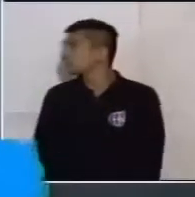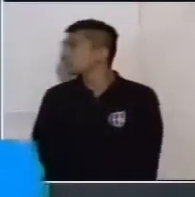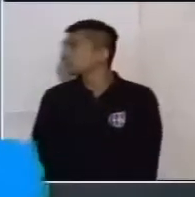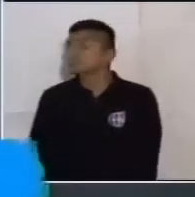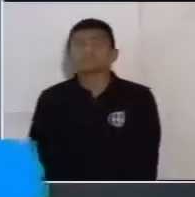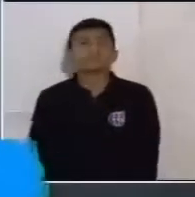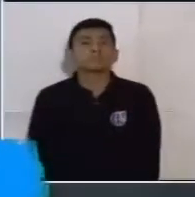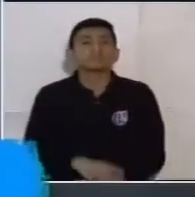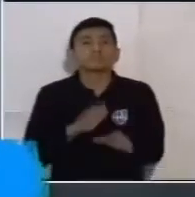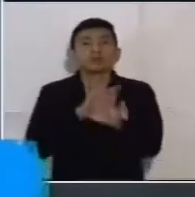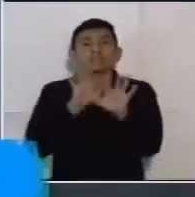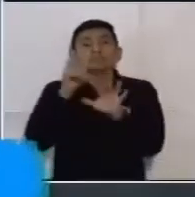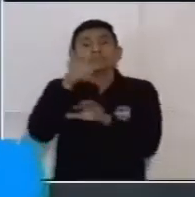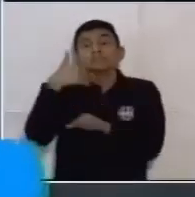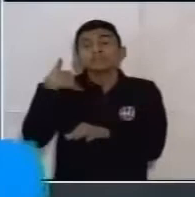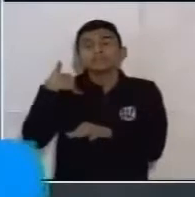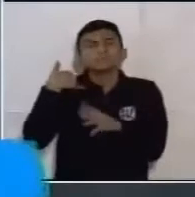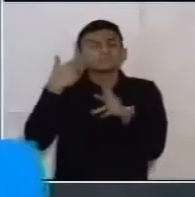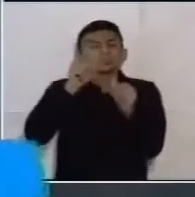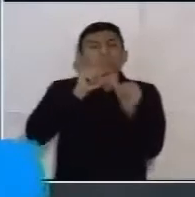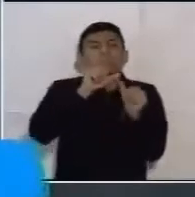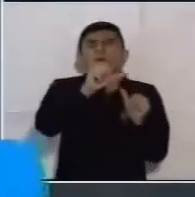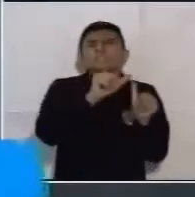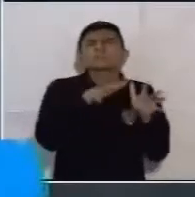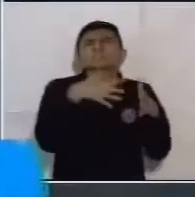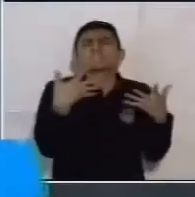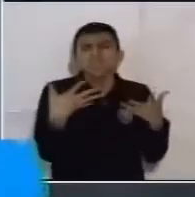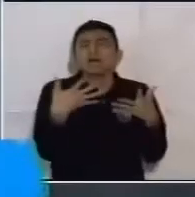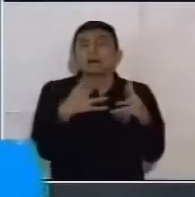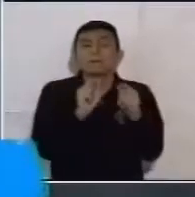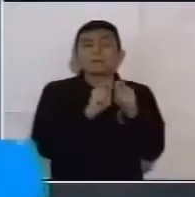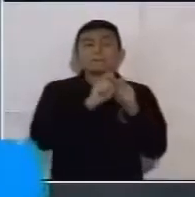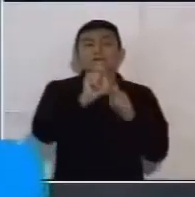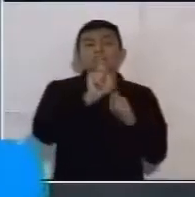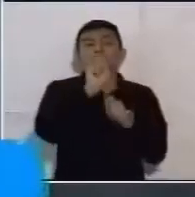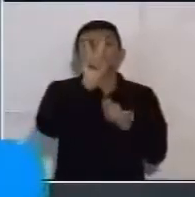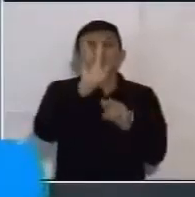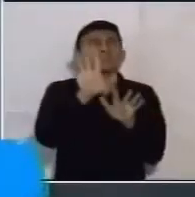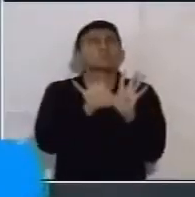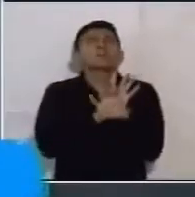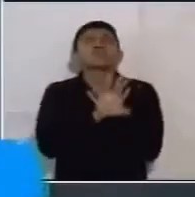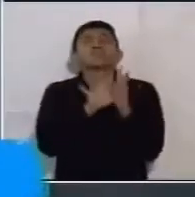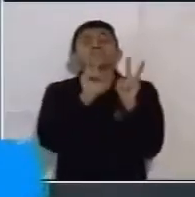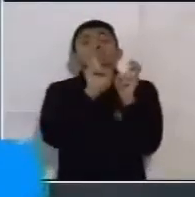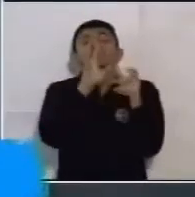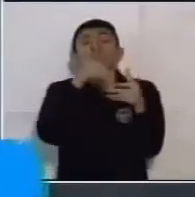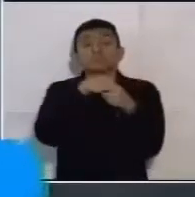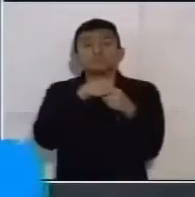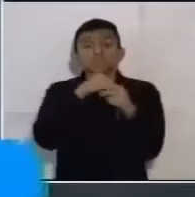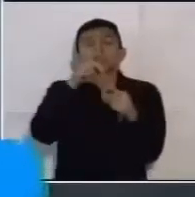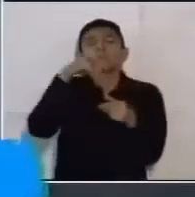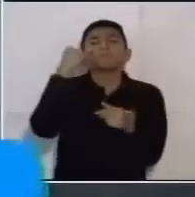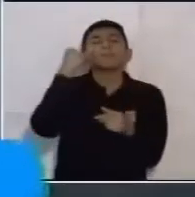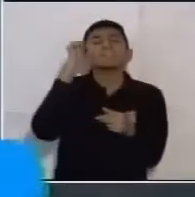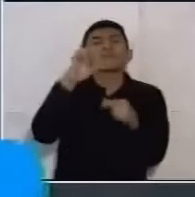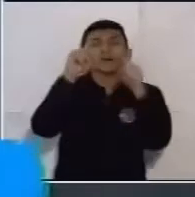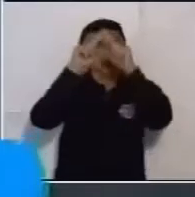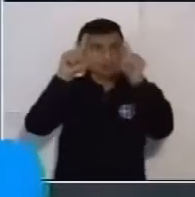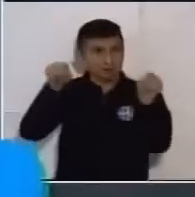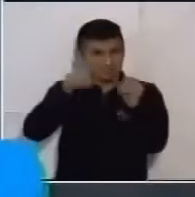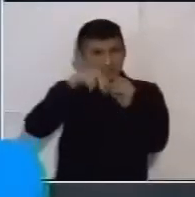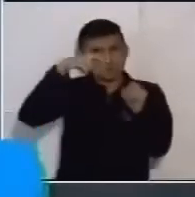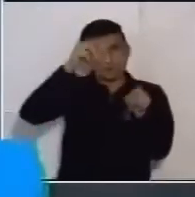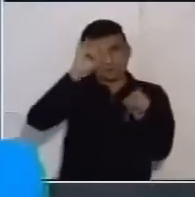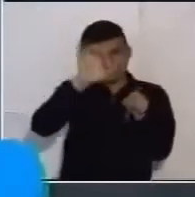Si las dimensiones del triángulo están en metros, el área va a estar en metros cuadrados. Si las dimensiones de ese triángulo van a estar en pies, el área va a estar